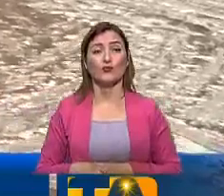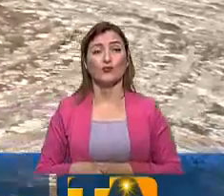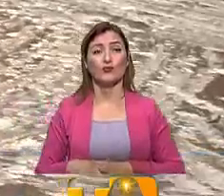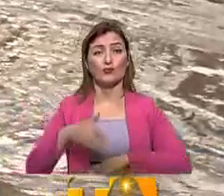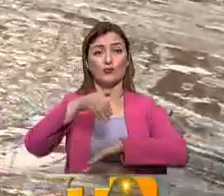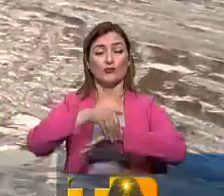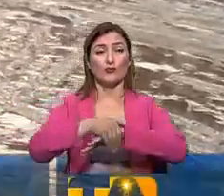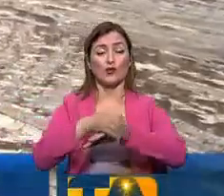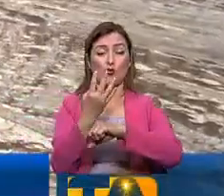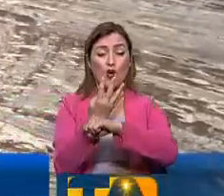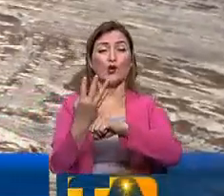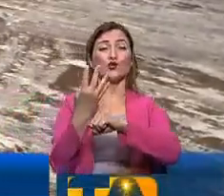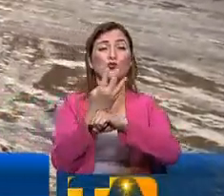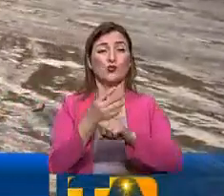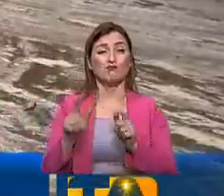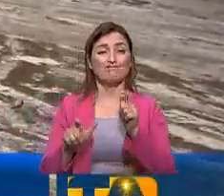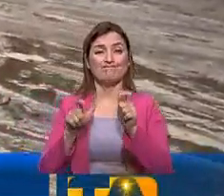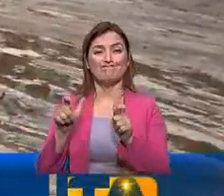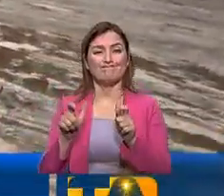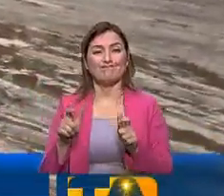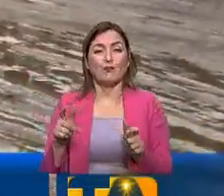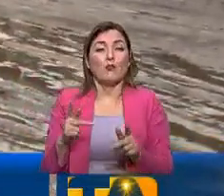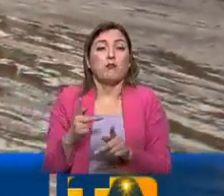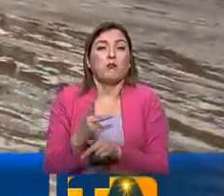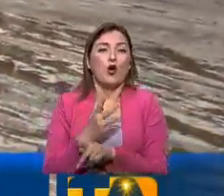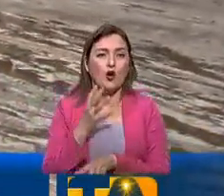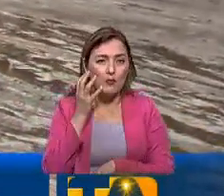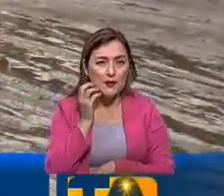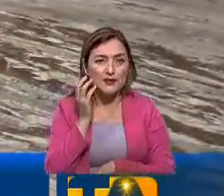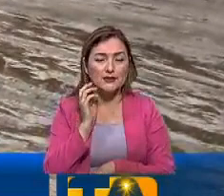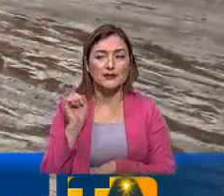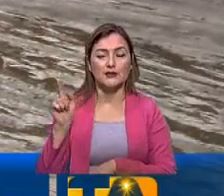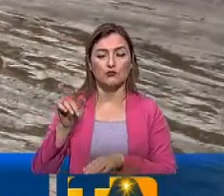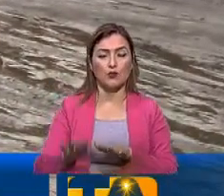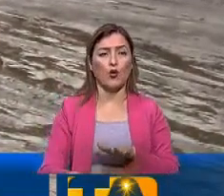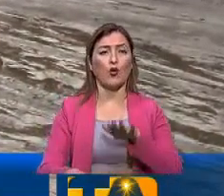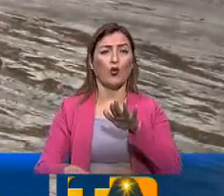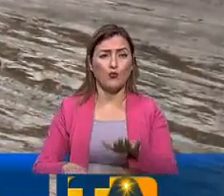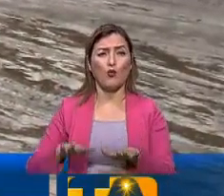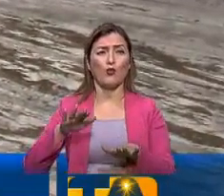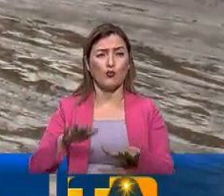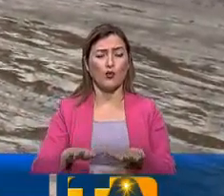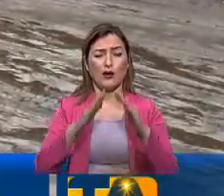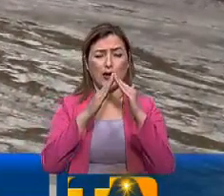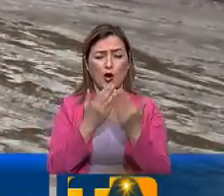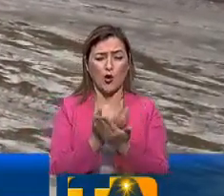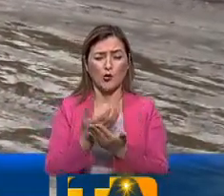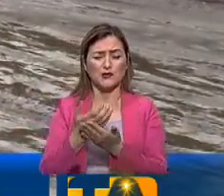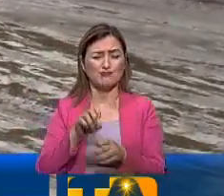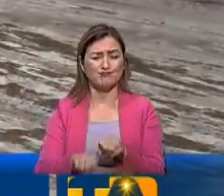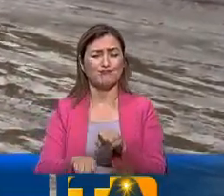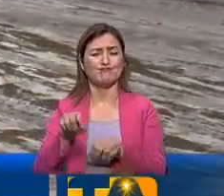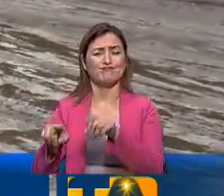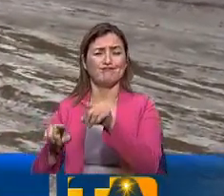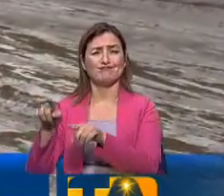que durante 4 horas la población vivió una pesadilla al ver cómo el lodo en unos casos destruía sus pertenencias y en